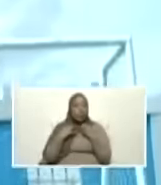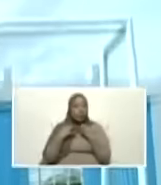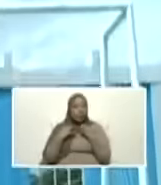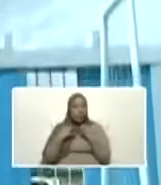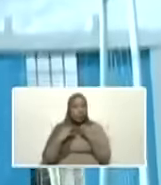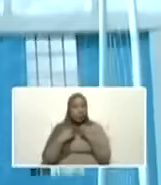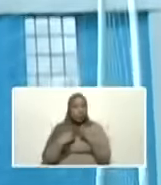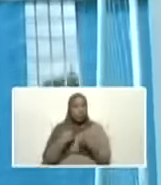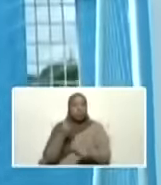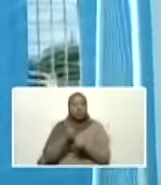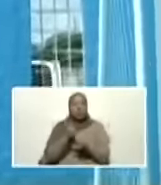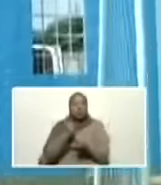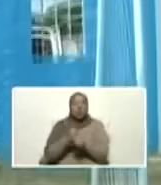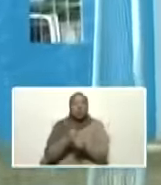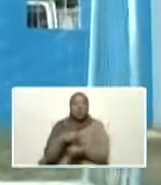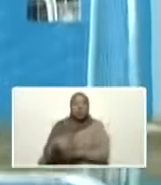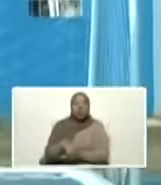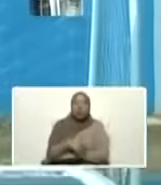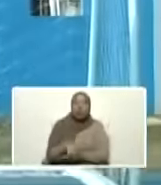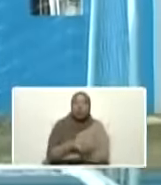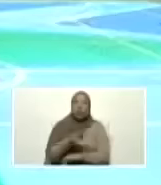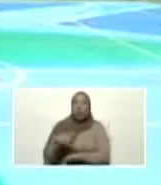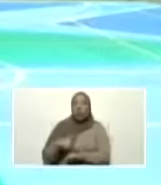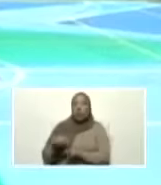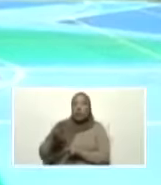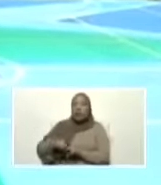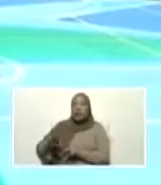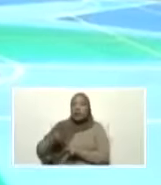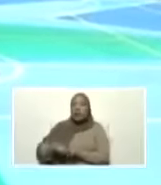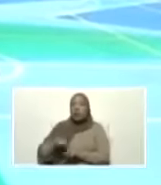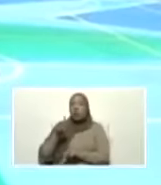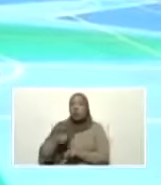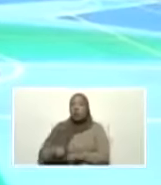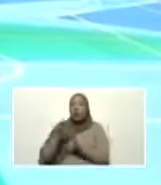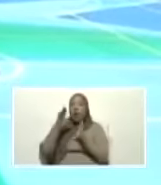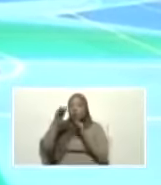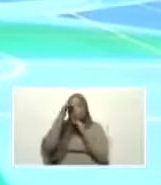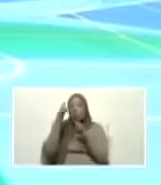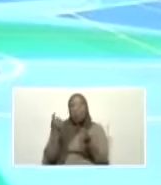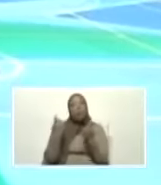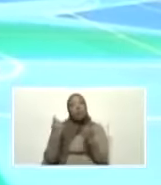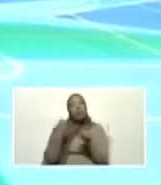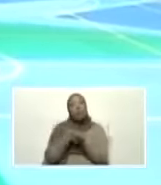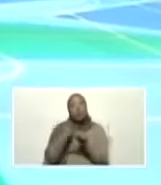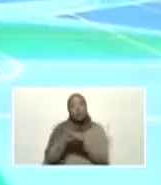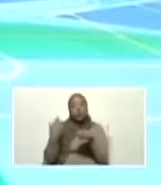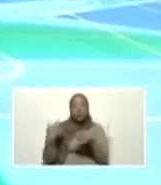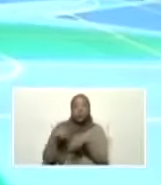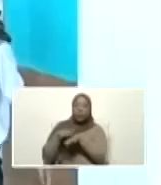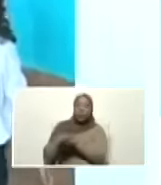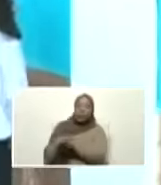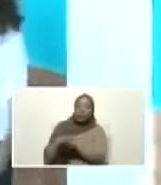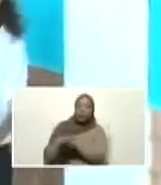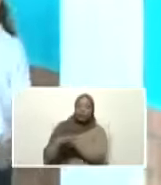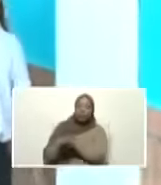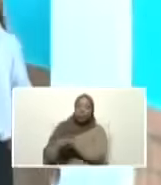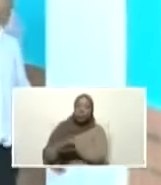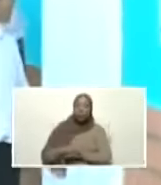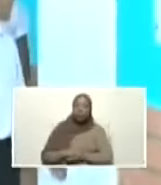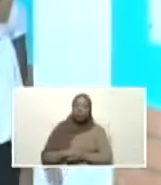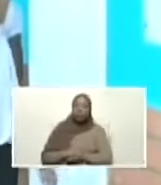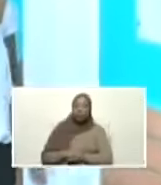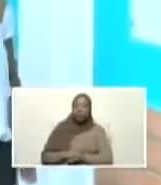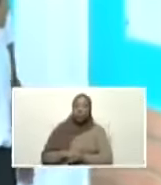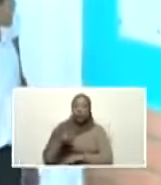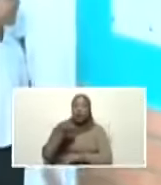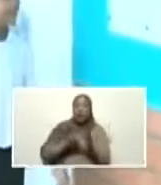la construcción de la cancha donde nuestros niños y niñas recibirán una formación integral en